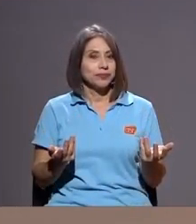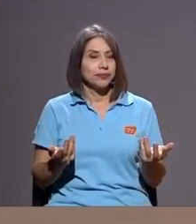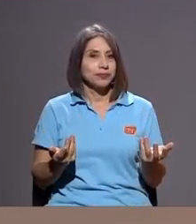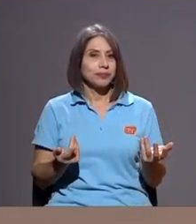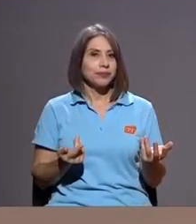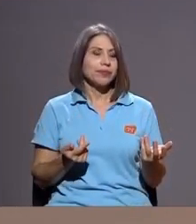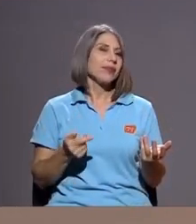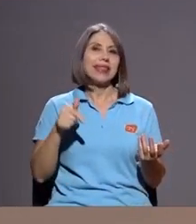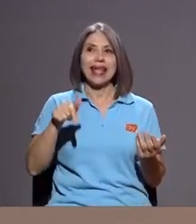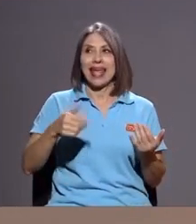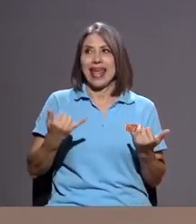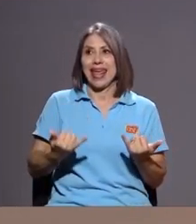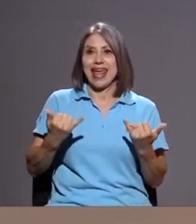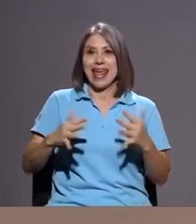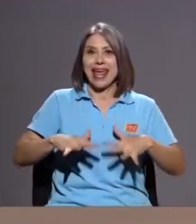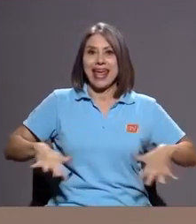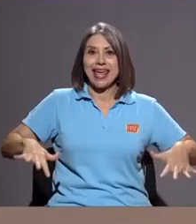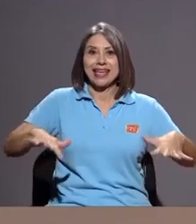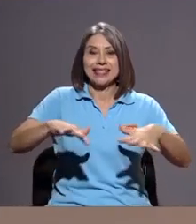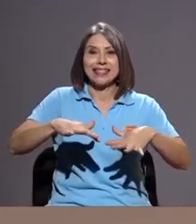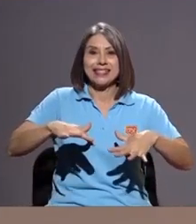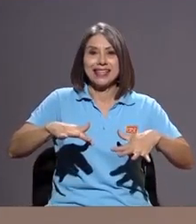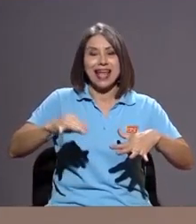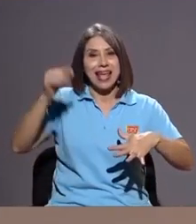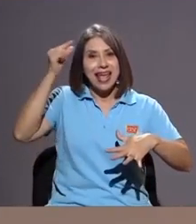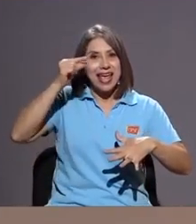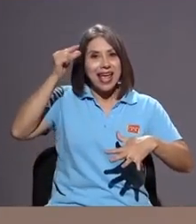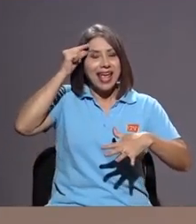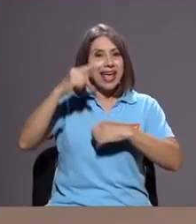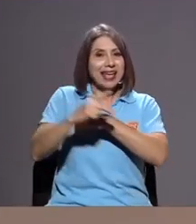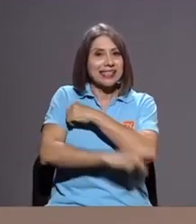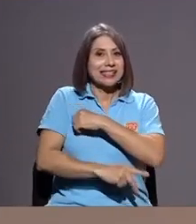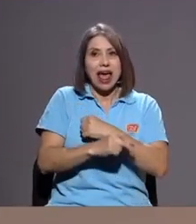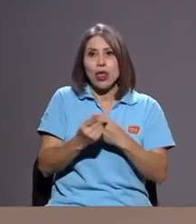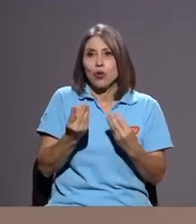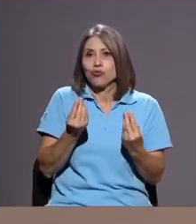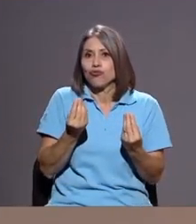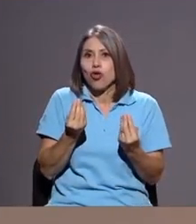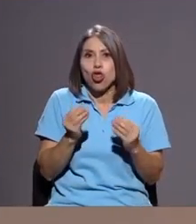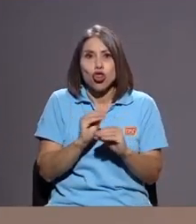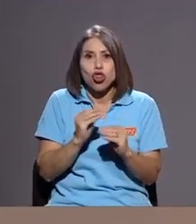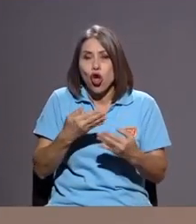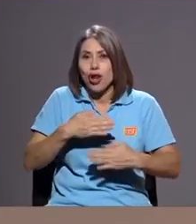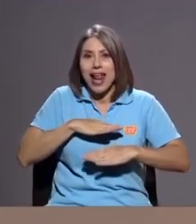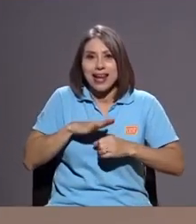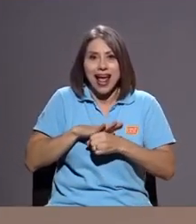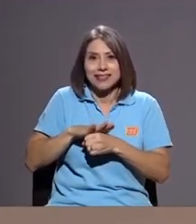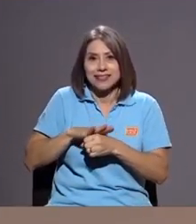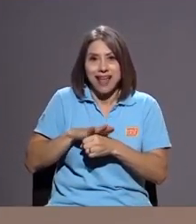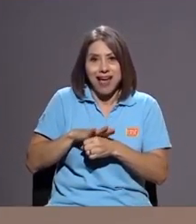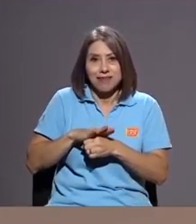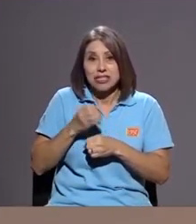Este estado al que no le alcanza, y si no le alcanza, el que diga que le alcanza, sí, es que no sabe sumar. Sí.